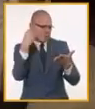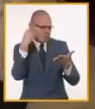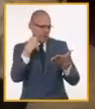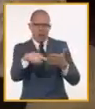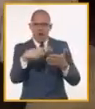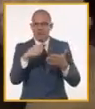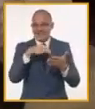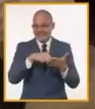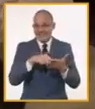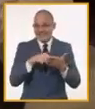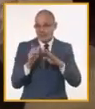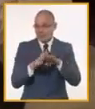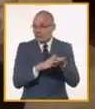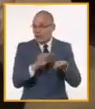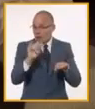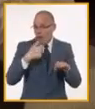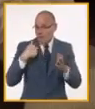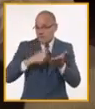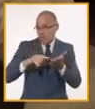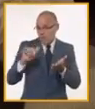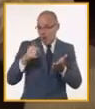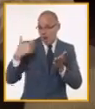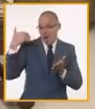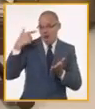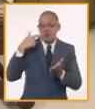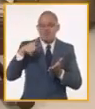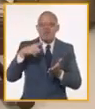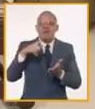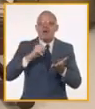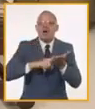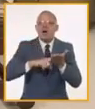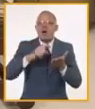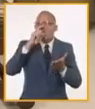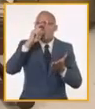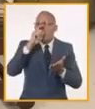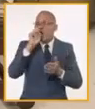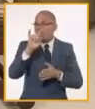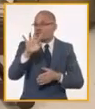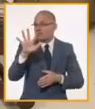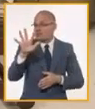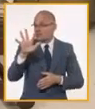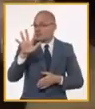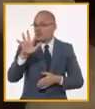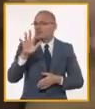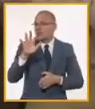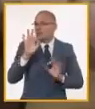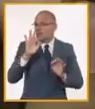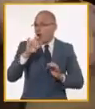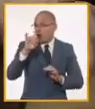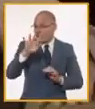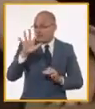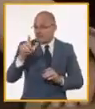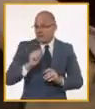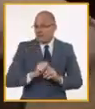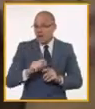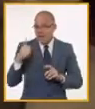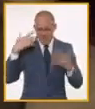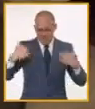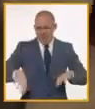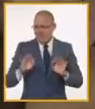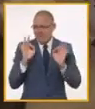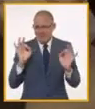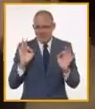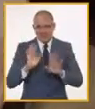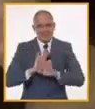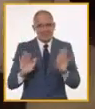Mi papá hubiera durado más todavía. Si mi papá ¿Cuánto duró? Duró 95 años, pero no tenía nada. No